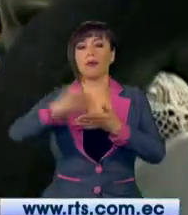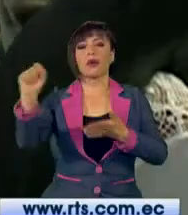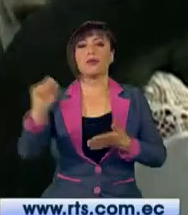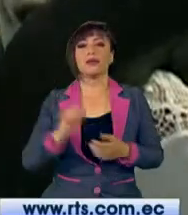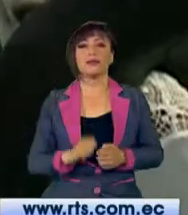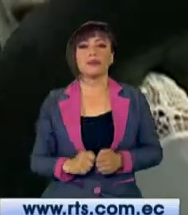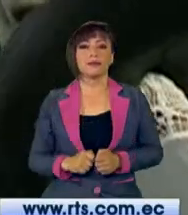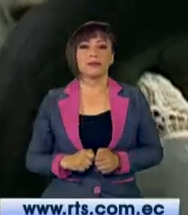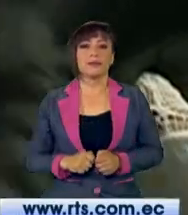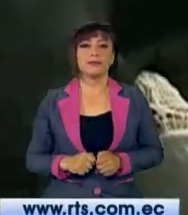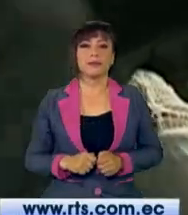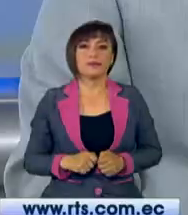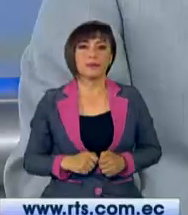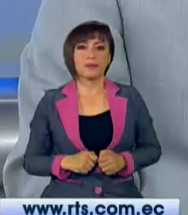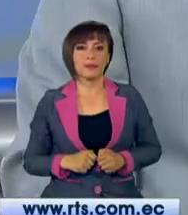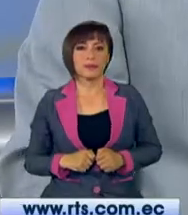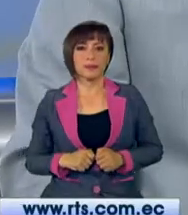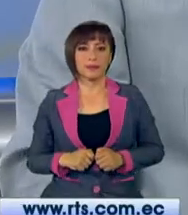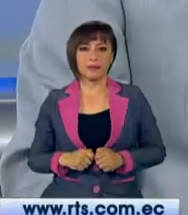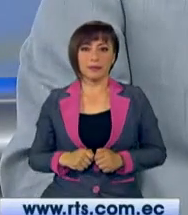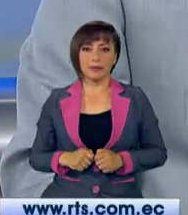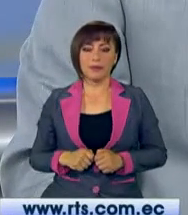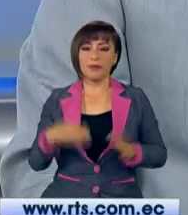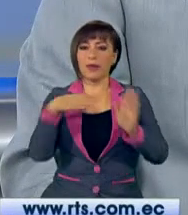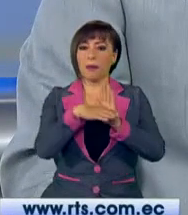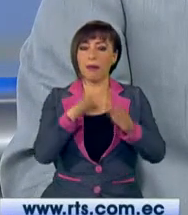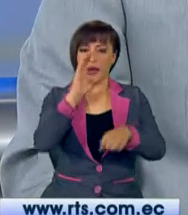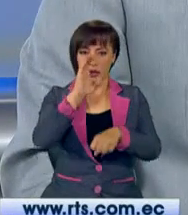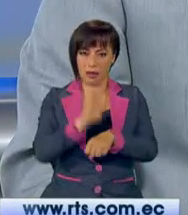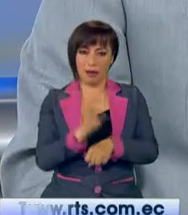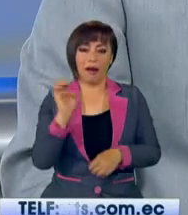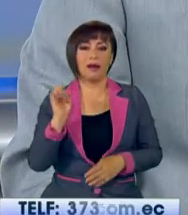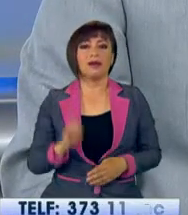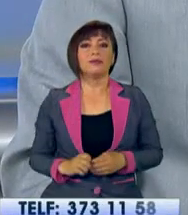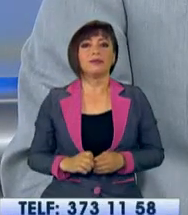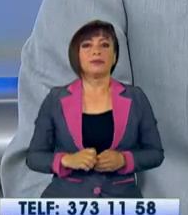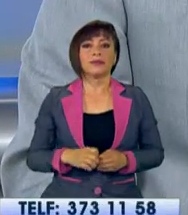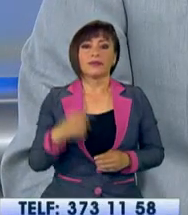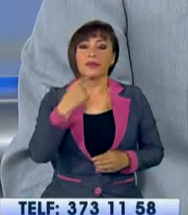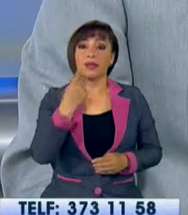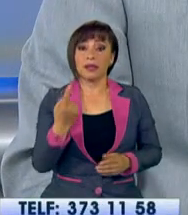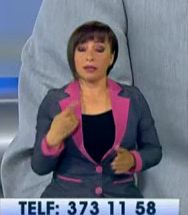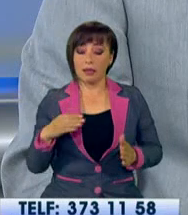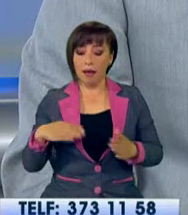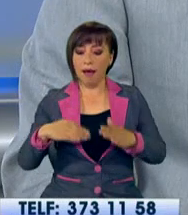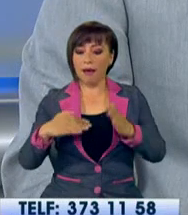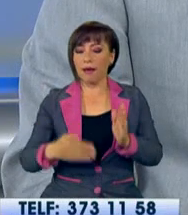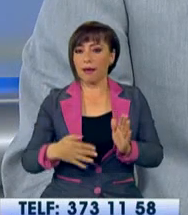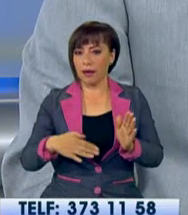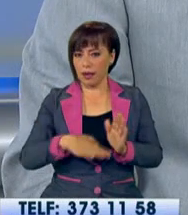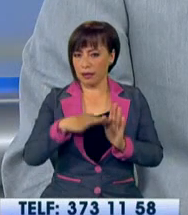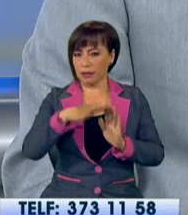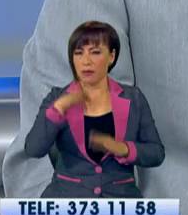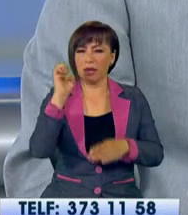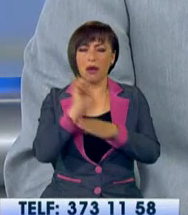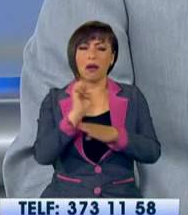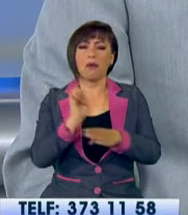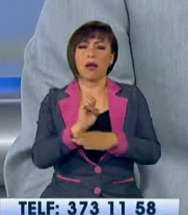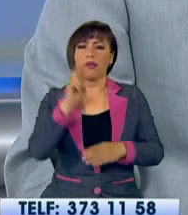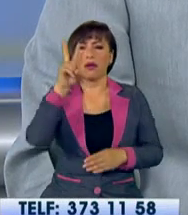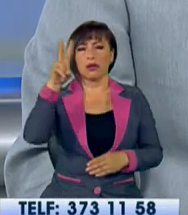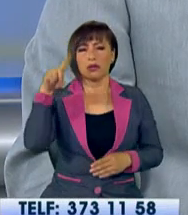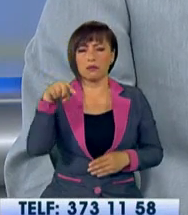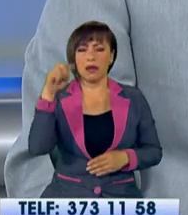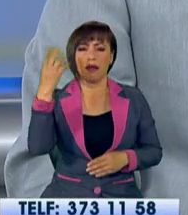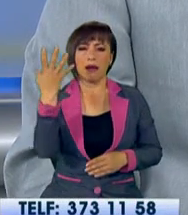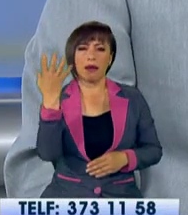Informó Cristina Herrera. El Banco Central del Ecuador anunció que el crecimiento económico del país en los dos trimestres del 2015